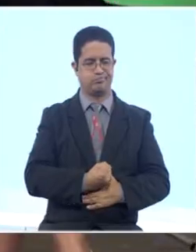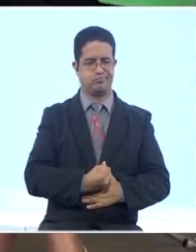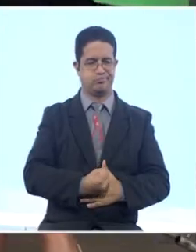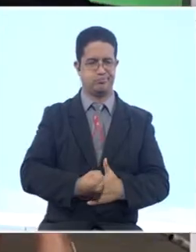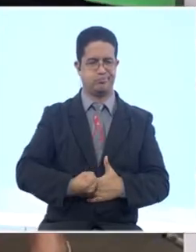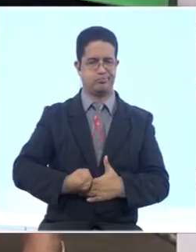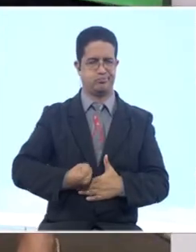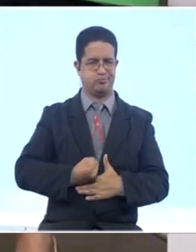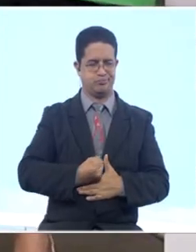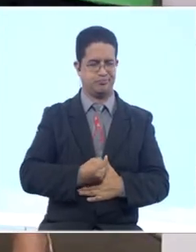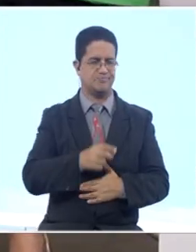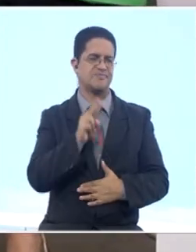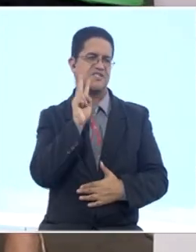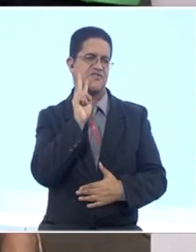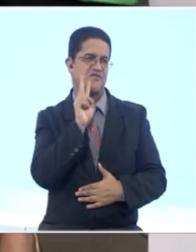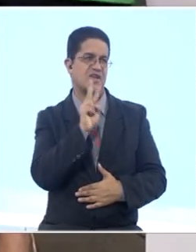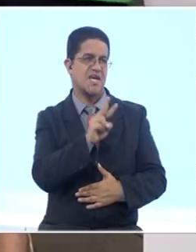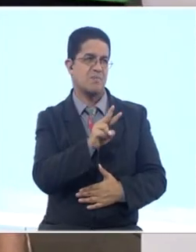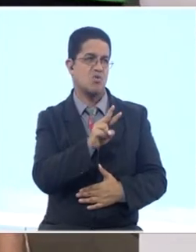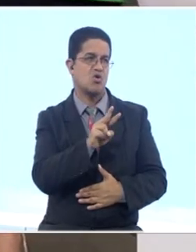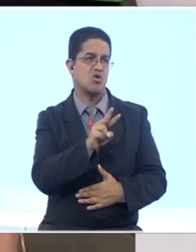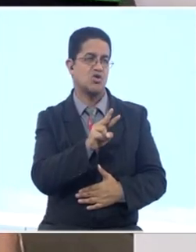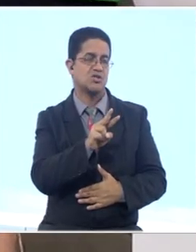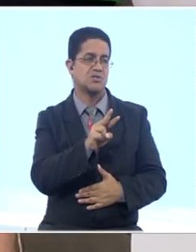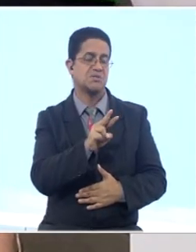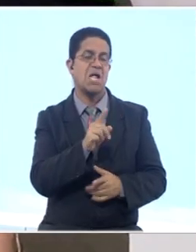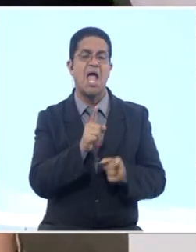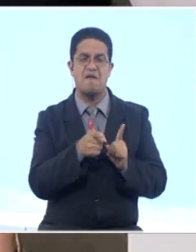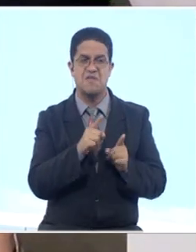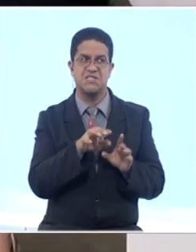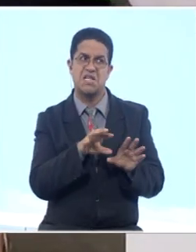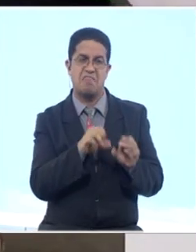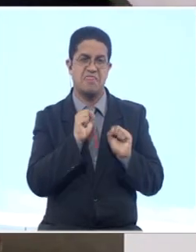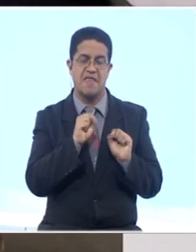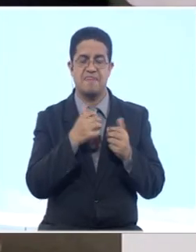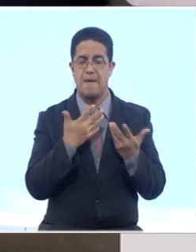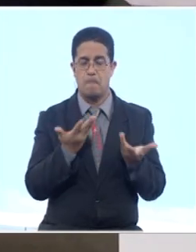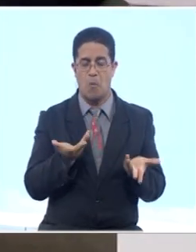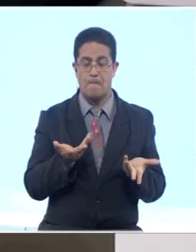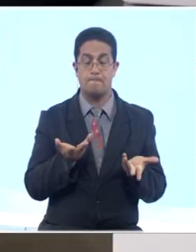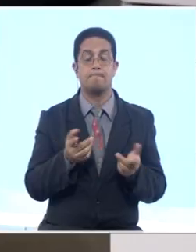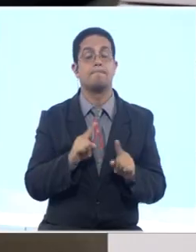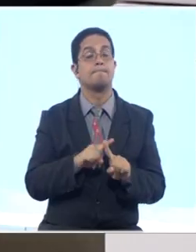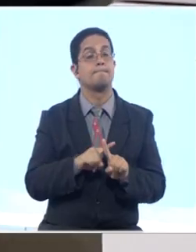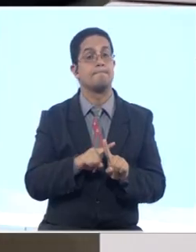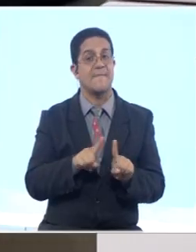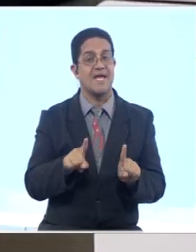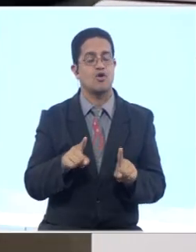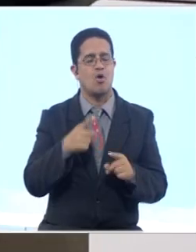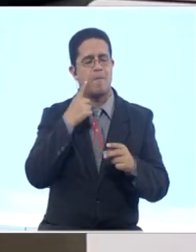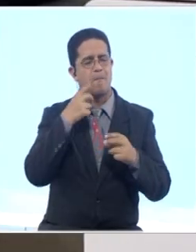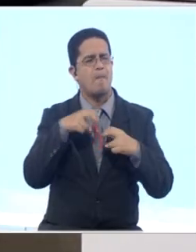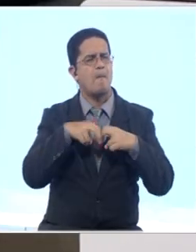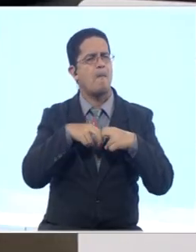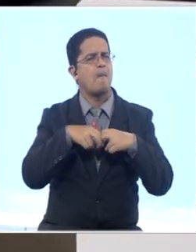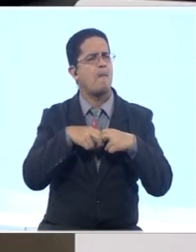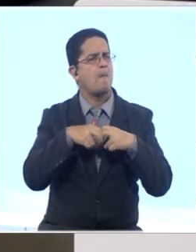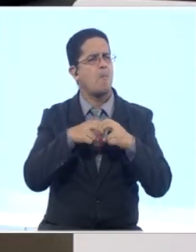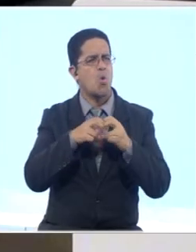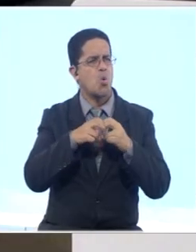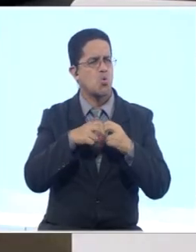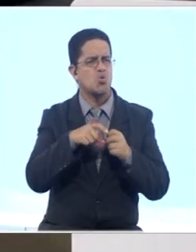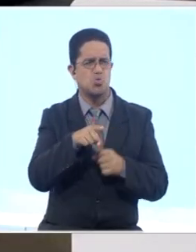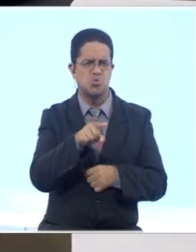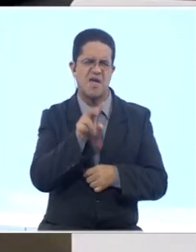vemos, de repente como pacientes asociamos más o nos familiarizamos un poquito más con este tipo de eco. Pero en la parte musculoesquelética, ¿qué